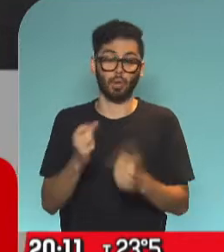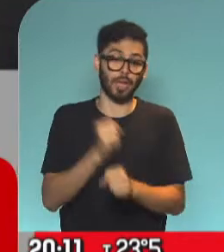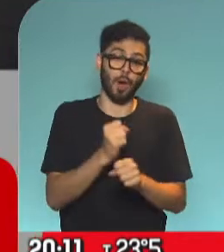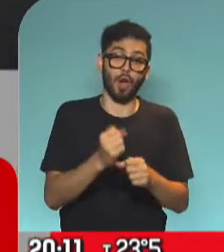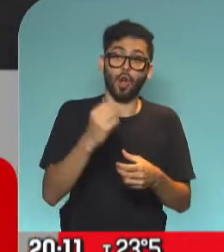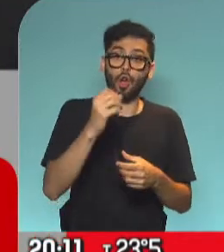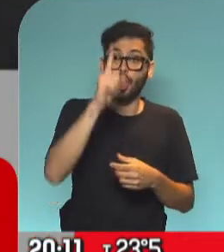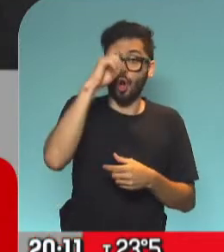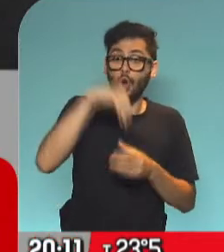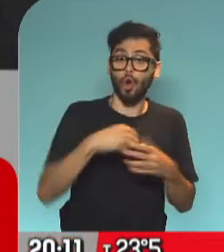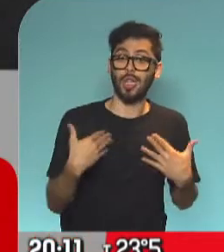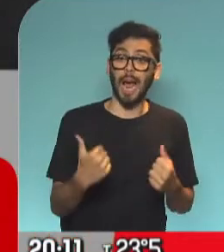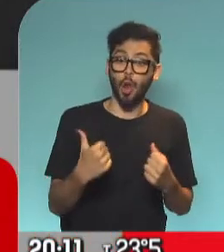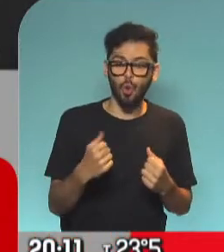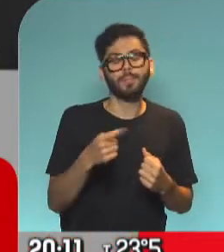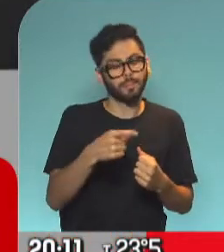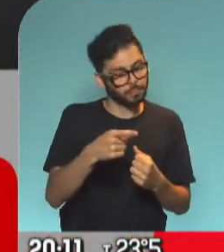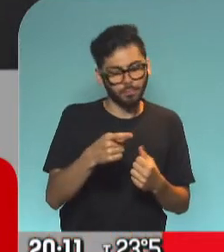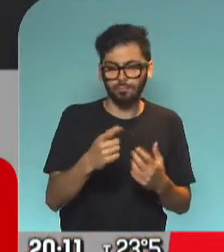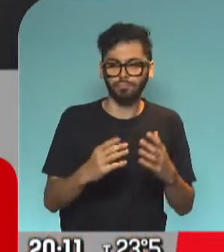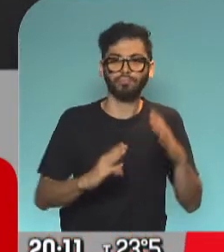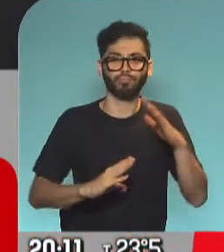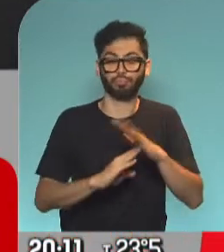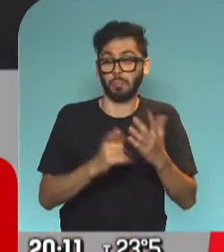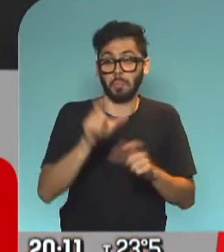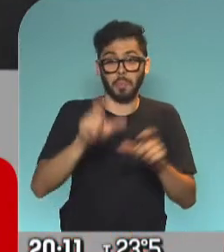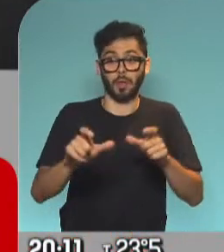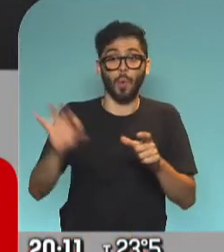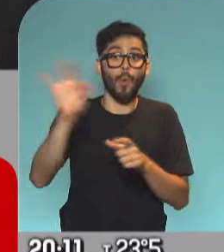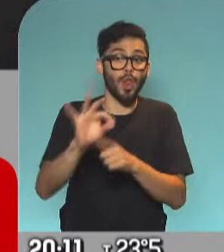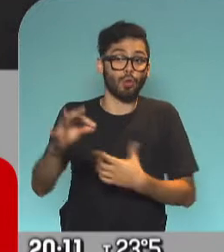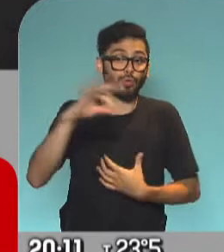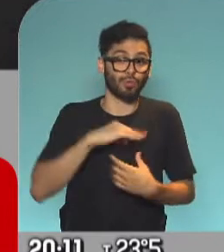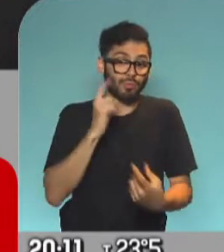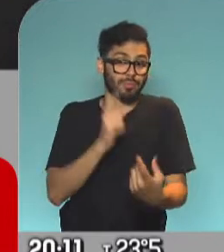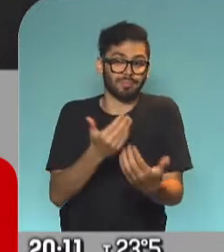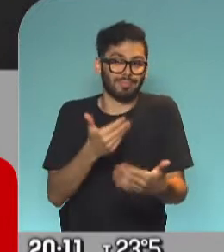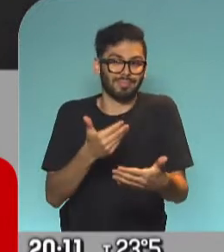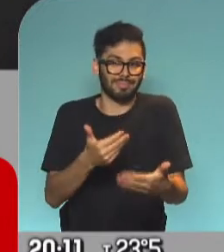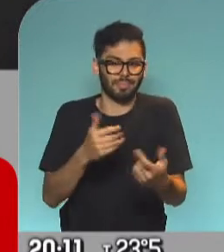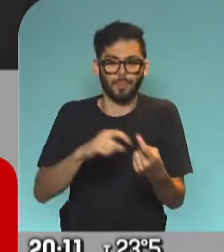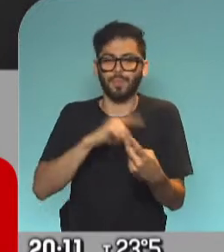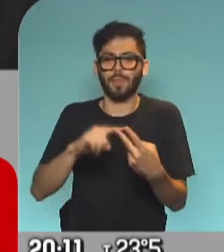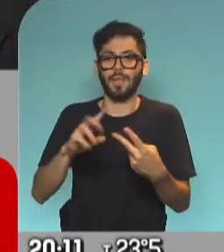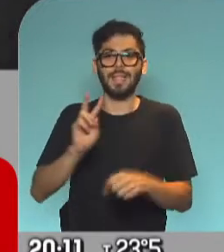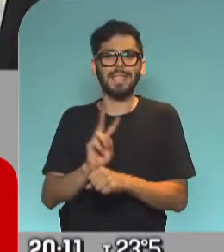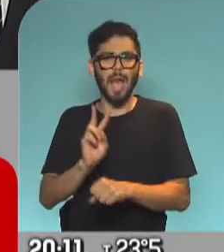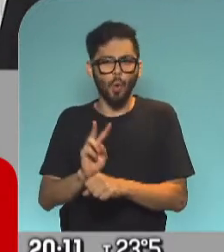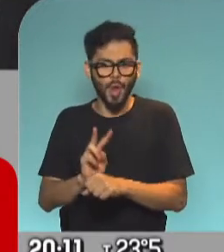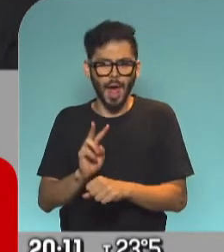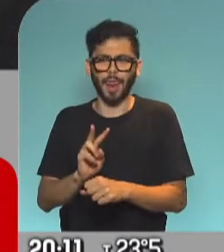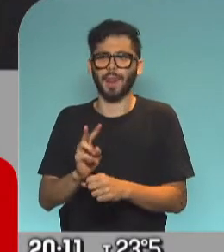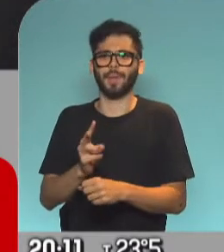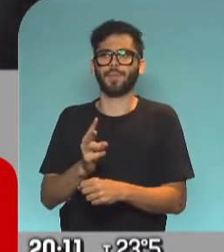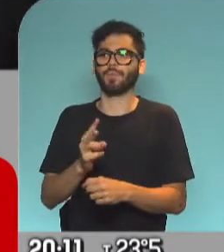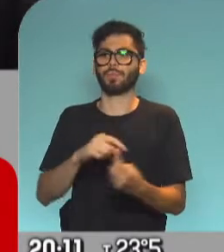salud, que son los que están en contacto permanente con el virus, el personal de la Fuerza de Seguridad, el personal de las